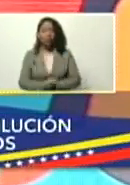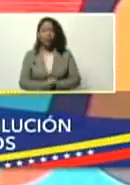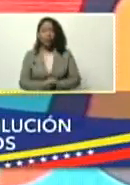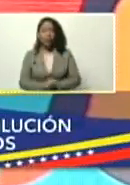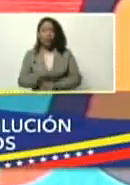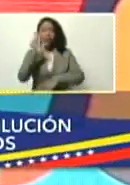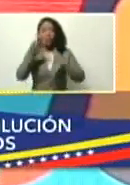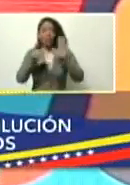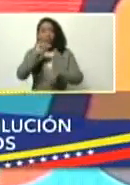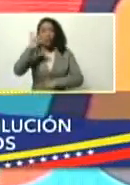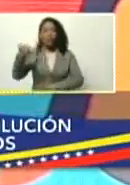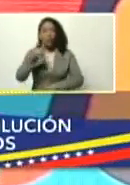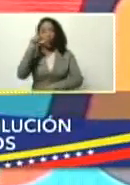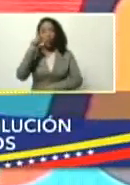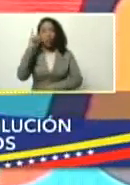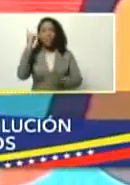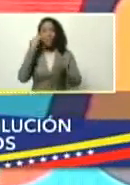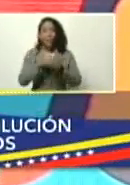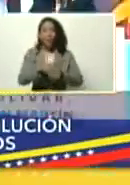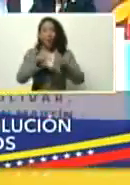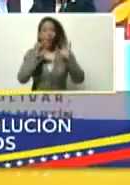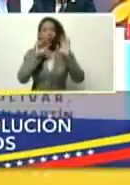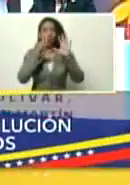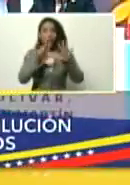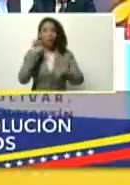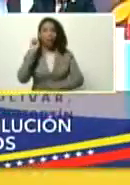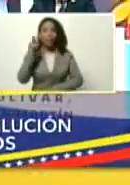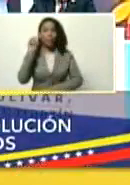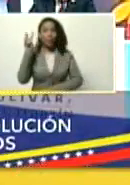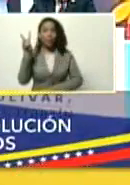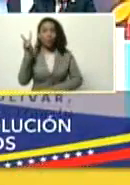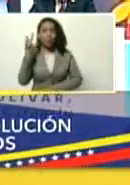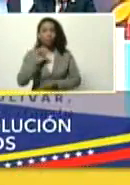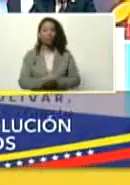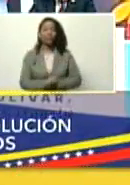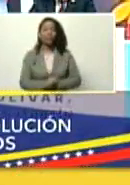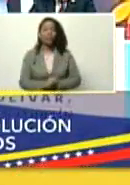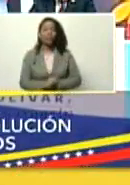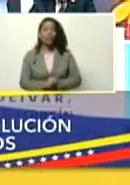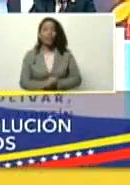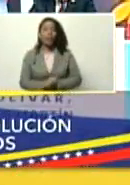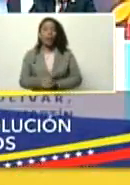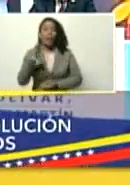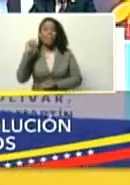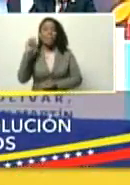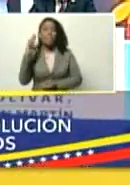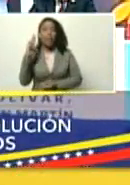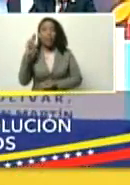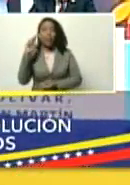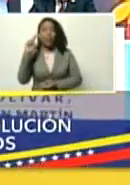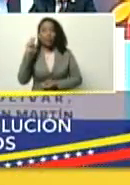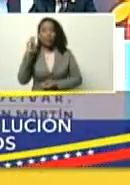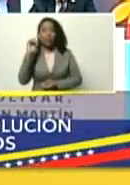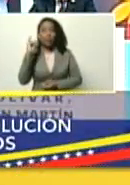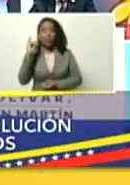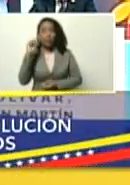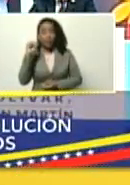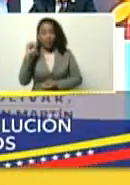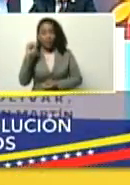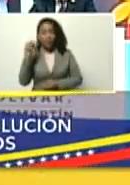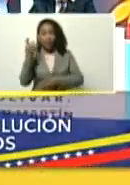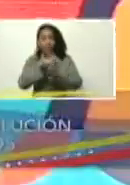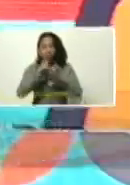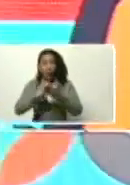13 de julio, Pedro Calzadilla, de 1822, San Martín le escribe a Bolívar y le